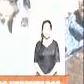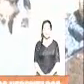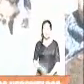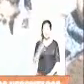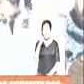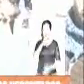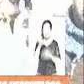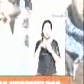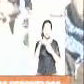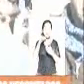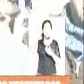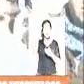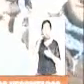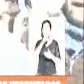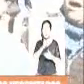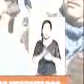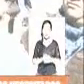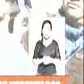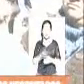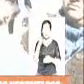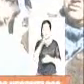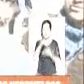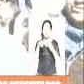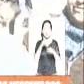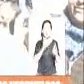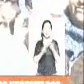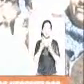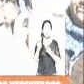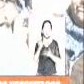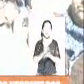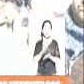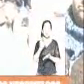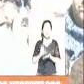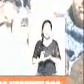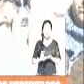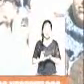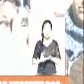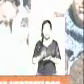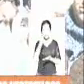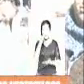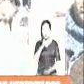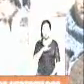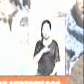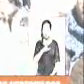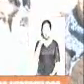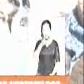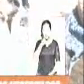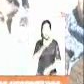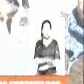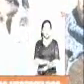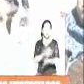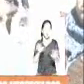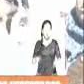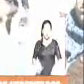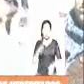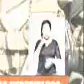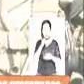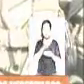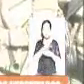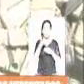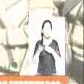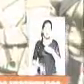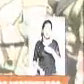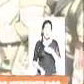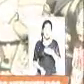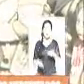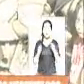Para nuestros adultos mayores, para nuestras personas con discapacidad. Porque soy una mujer de pollera, una profesional. La